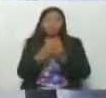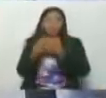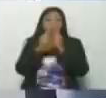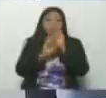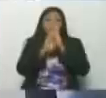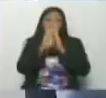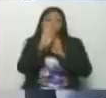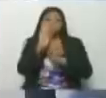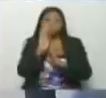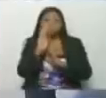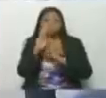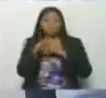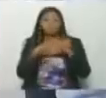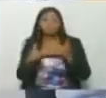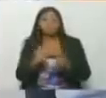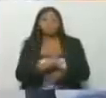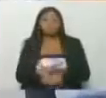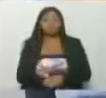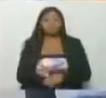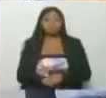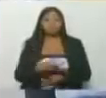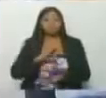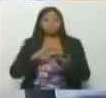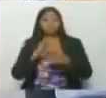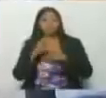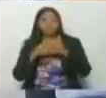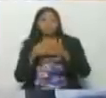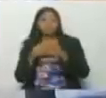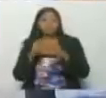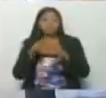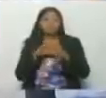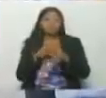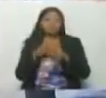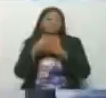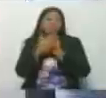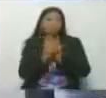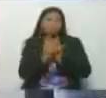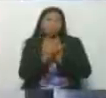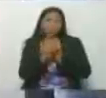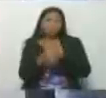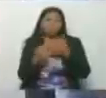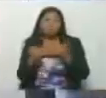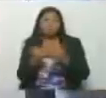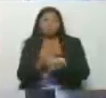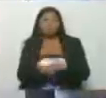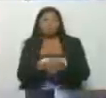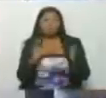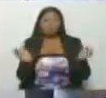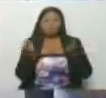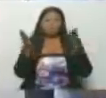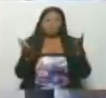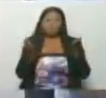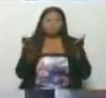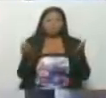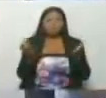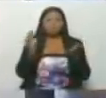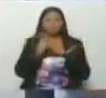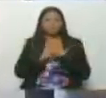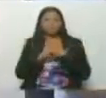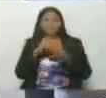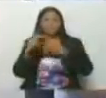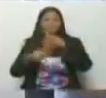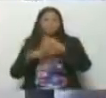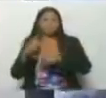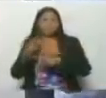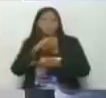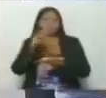consolidar ese crecimiento en función de las causas o de los factores que están detrás de esa reanimación productiva